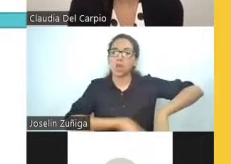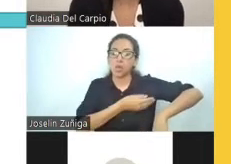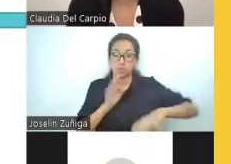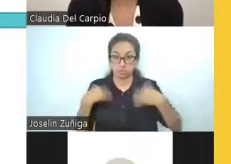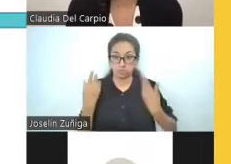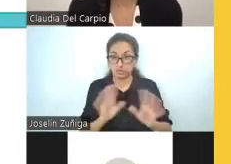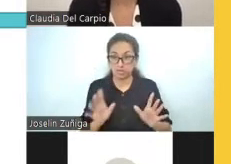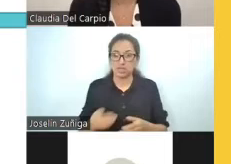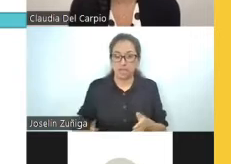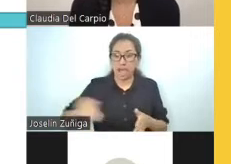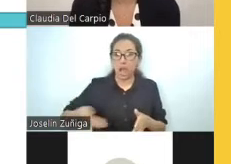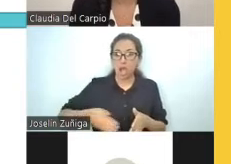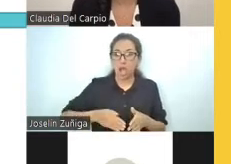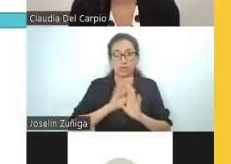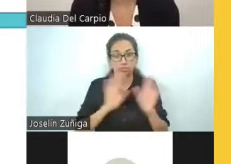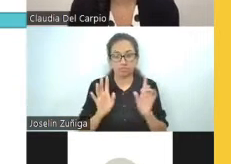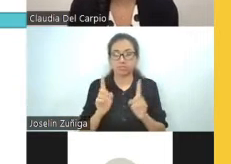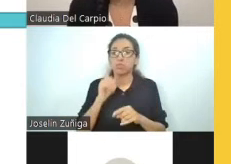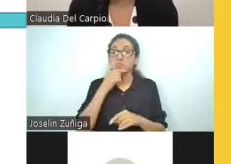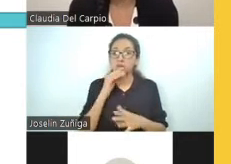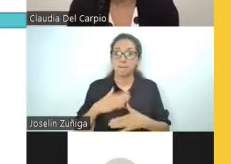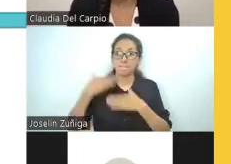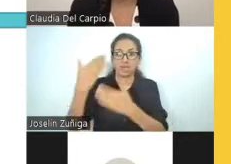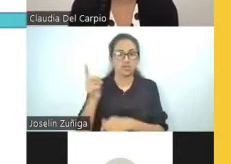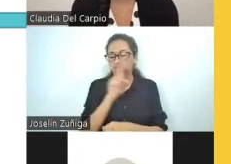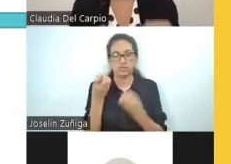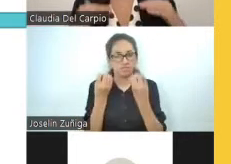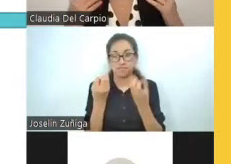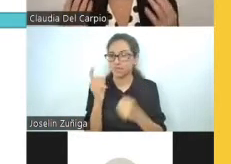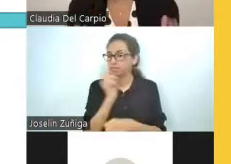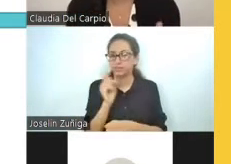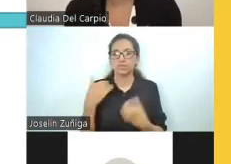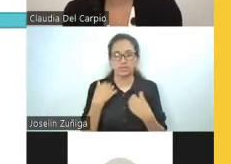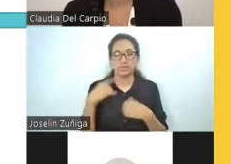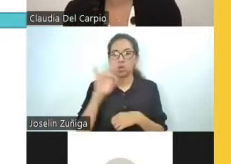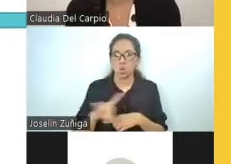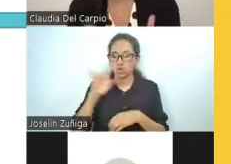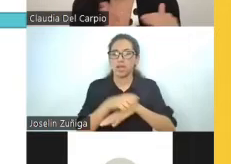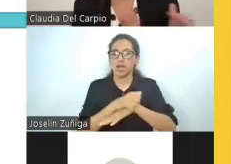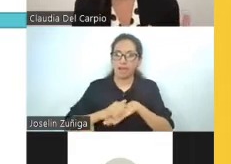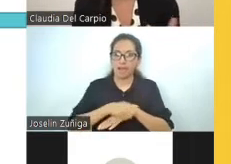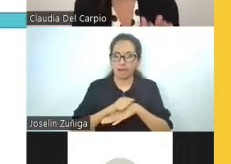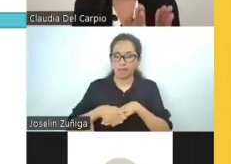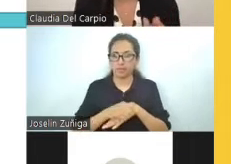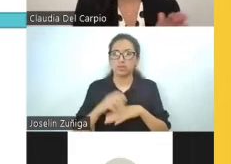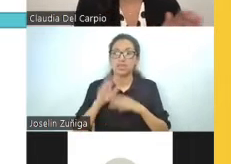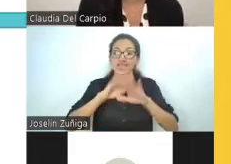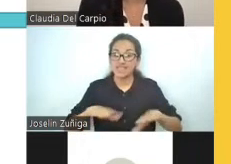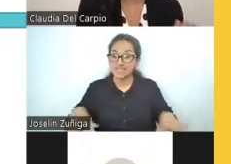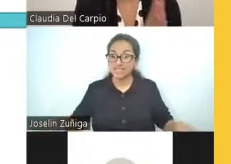la vulva solo con agua en mujeres adultas no es suficiente. Puede ser suficiente en niñas